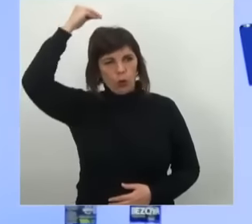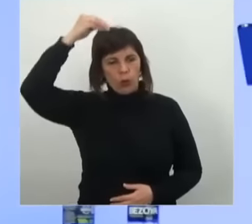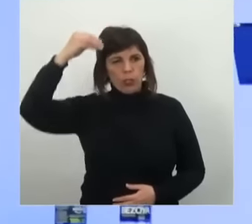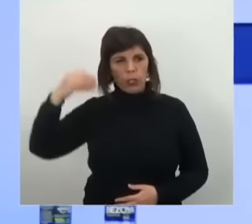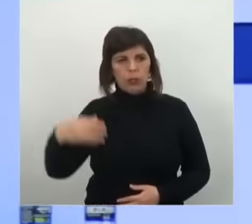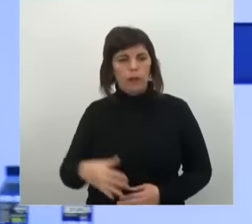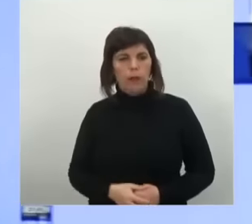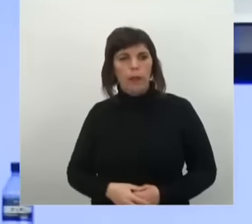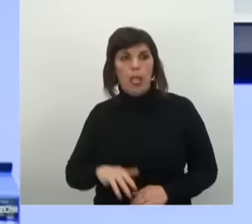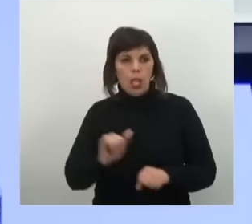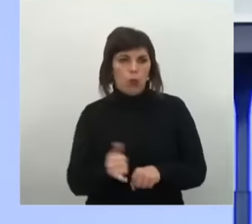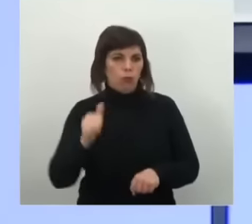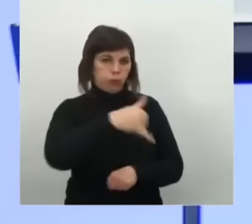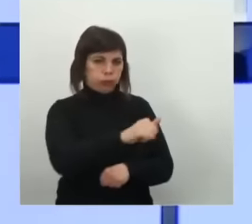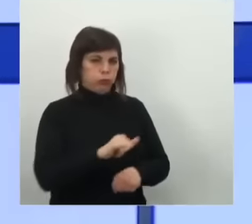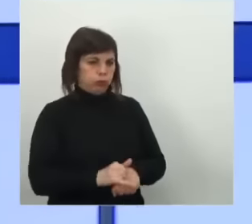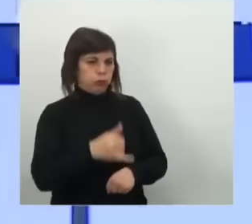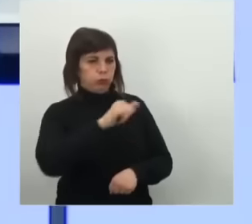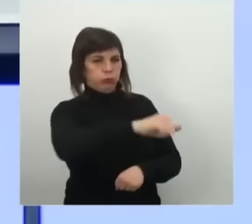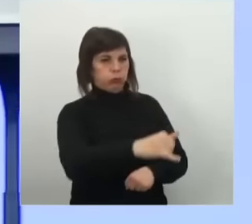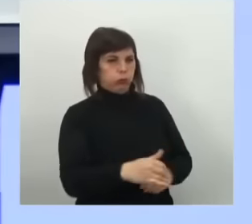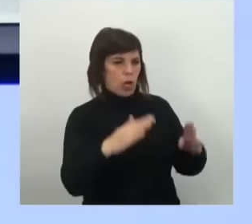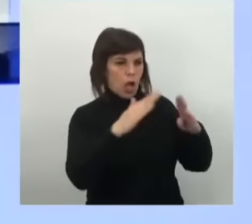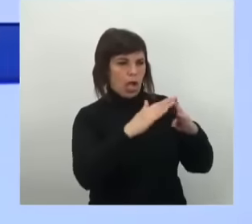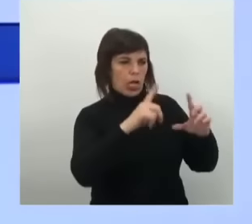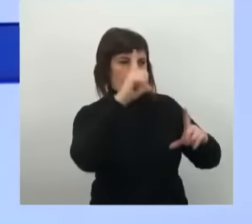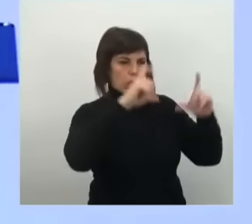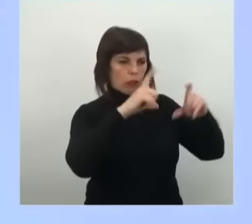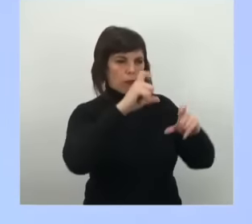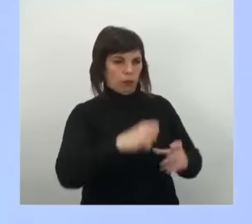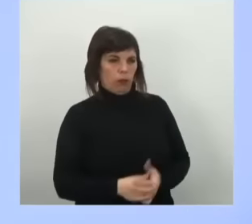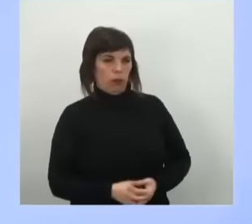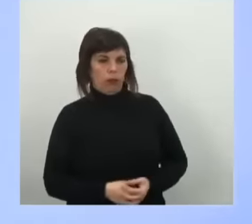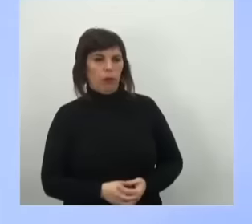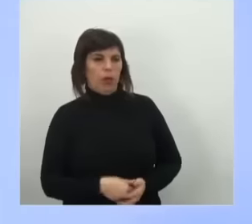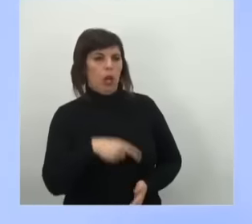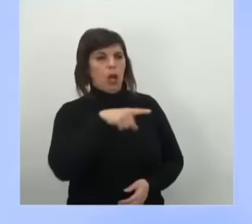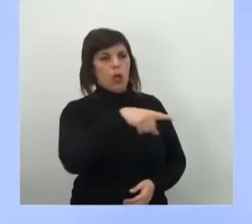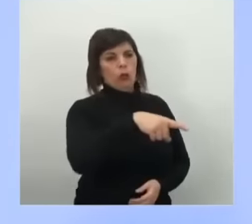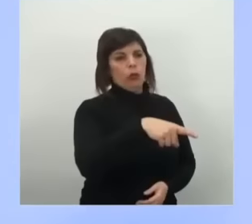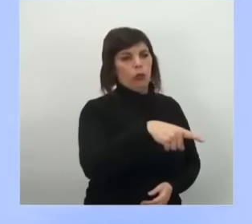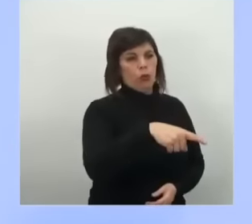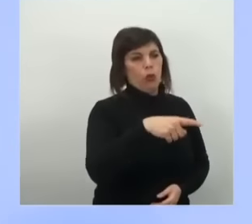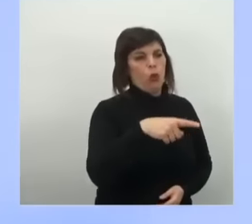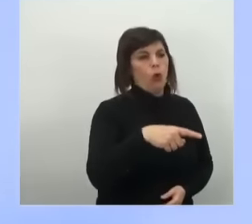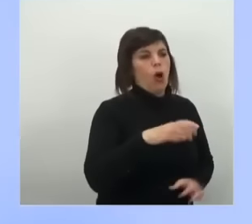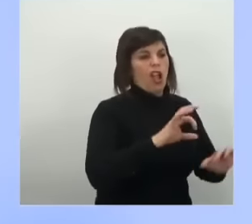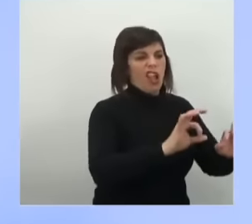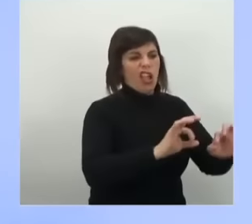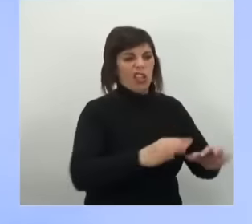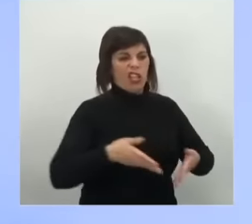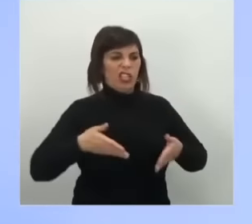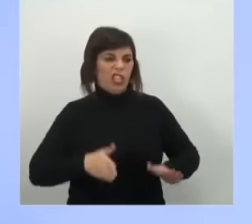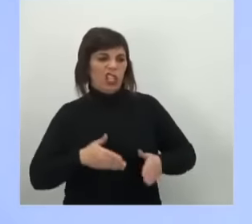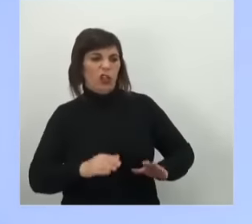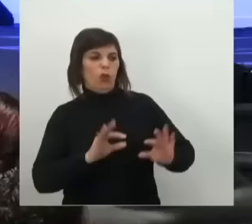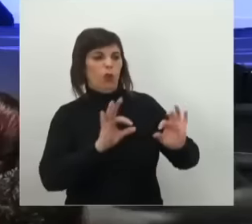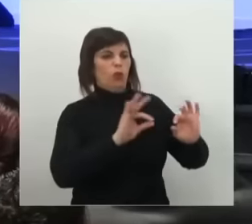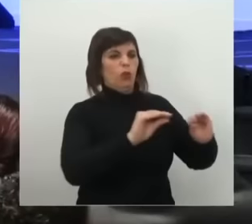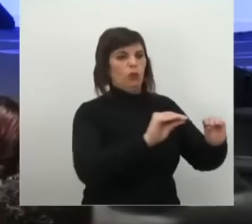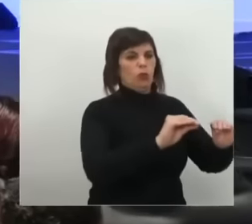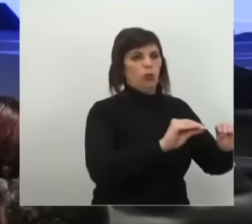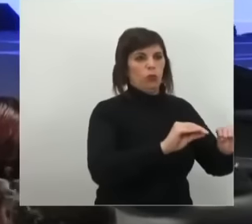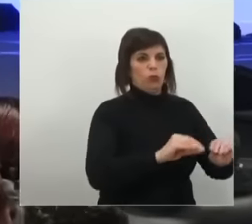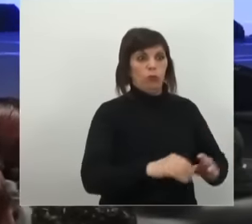mensajes del teléfono Te tenemos tu casa fotografiada sabemos cómo se mueven sabemos fotos de tus niños y empezaron